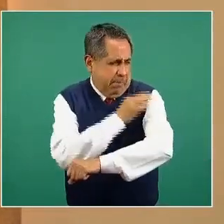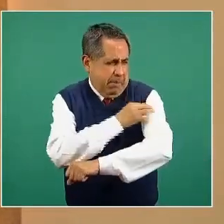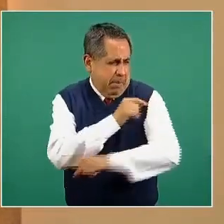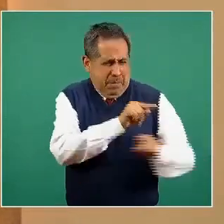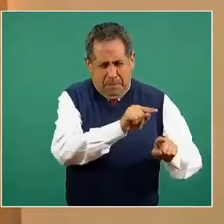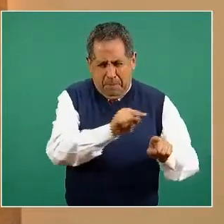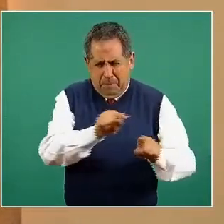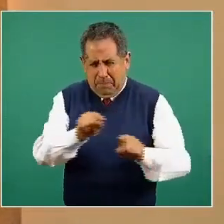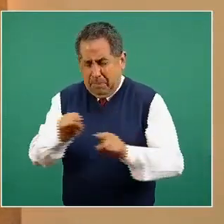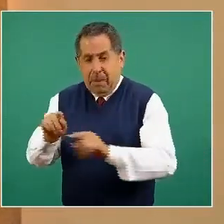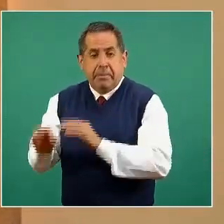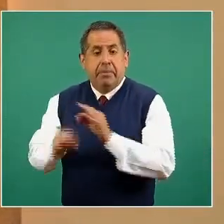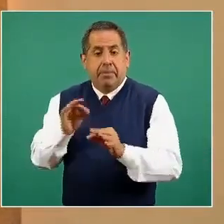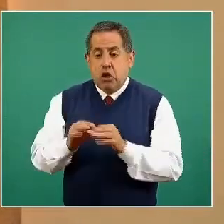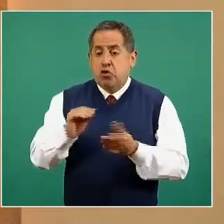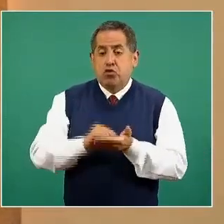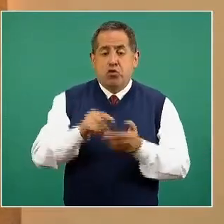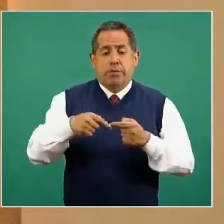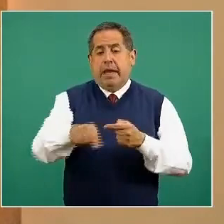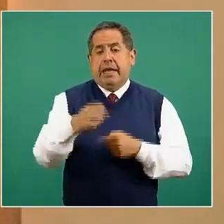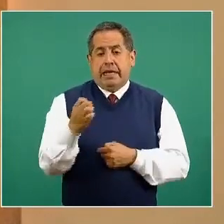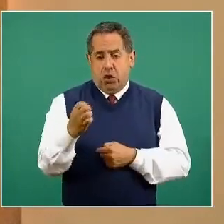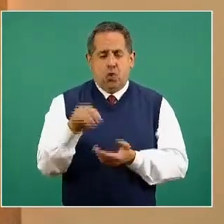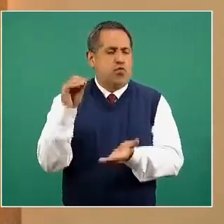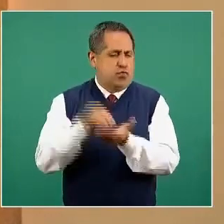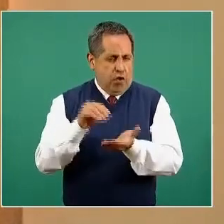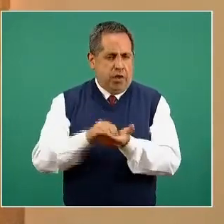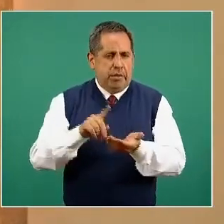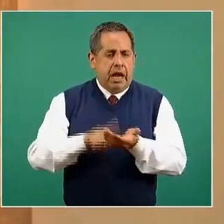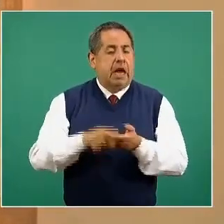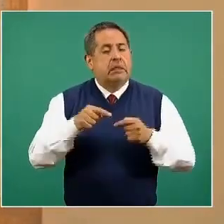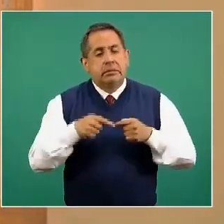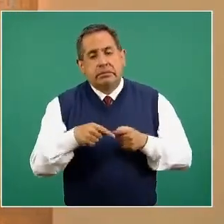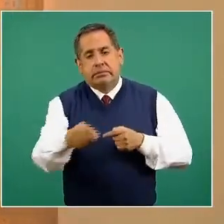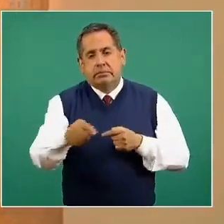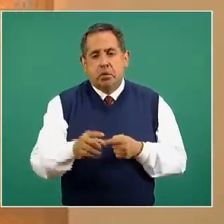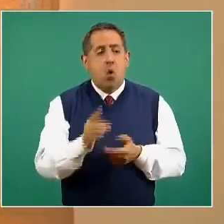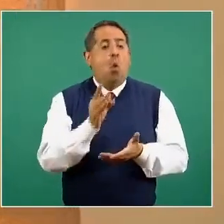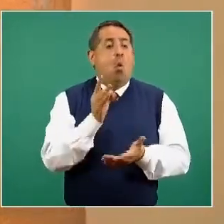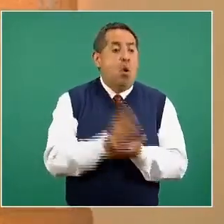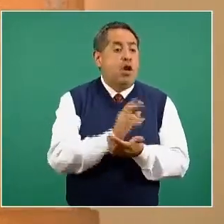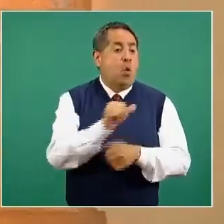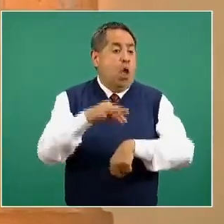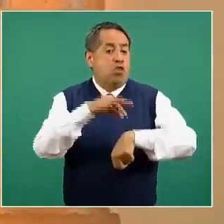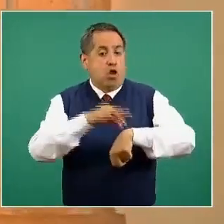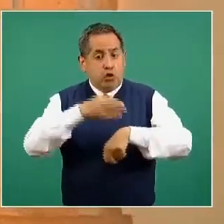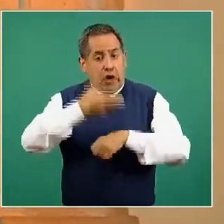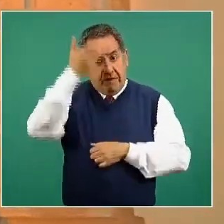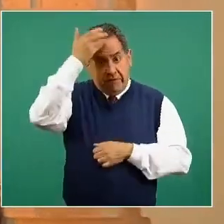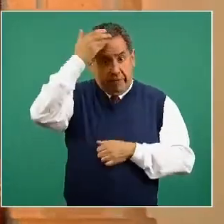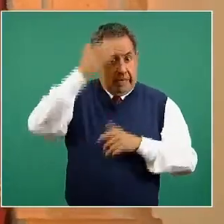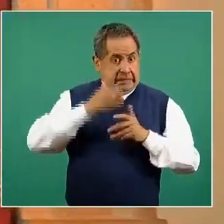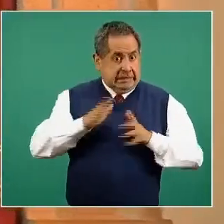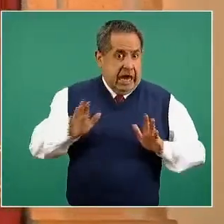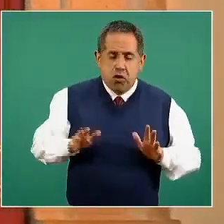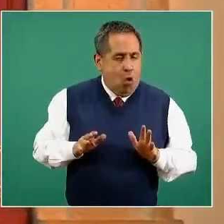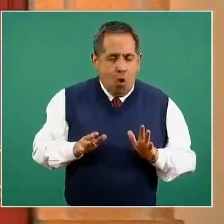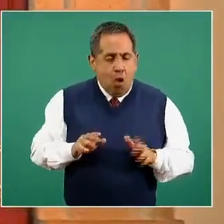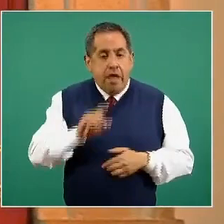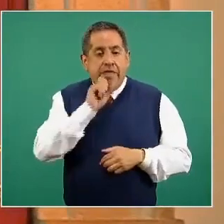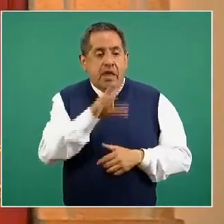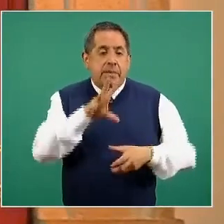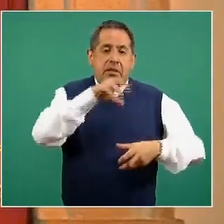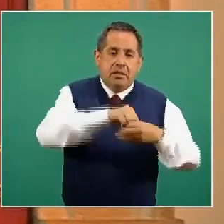al personal de salud de las unidades COVID. Recordar que no se trata solamente de médicas y médicos, enfermeras y enfermeros,